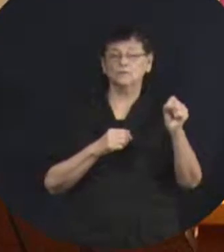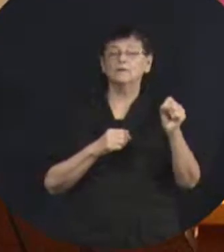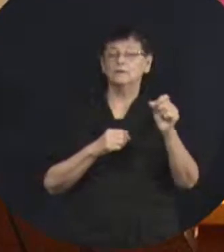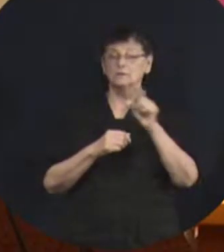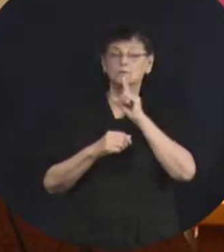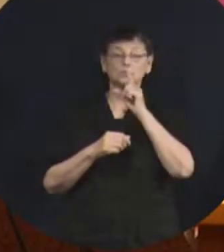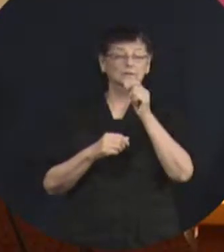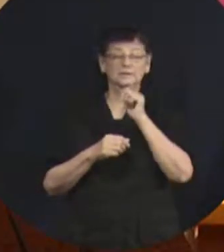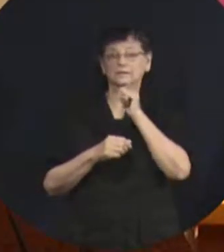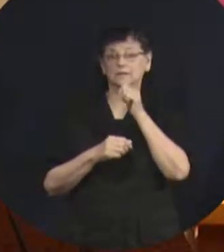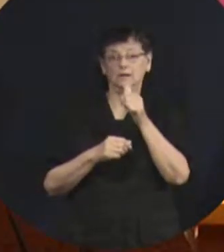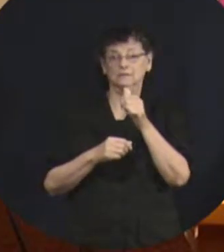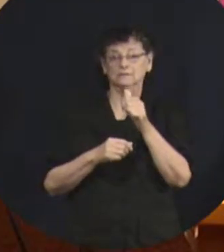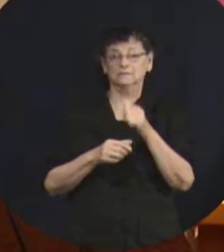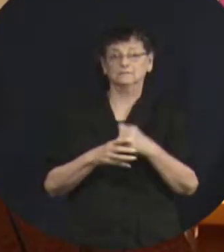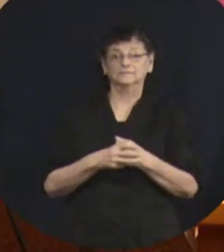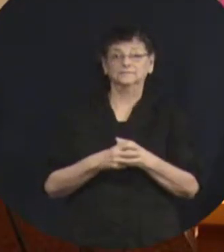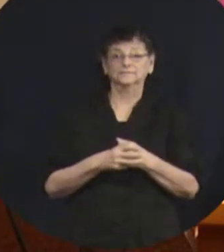Ciertamente que no.